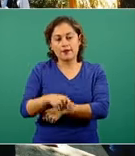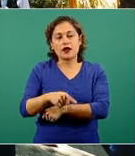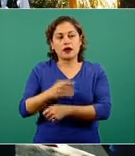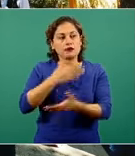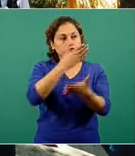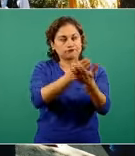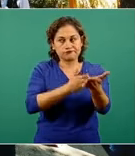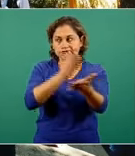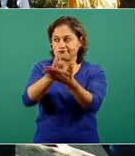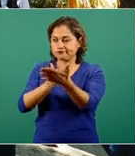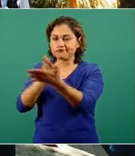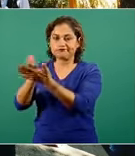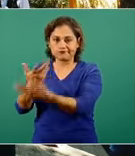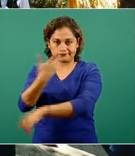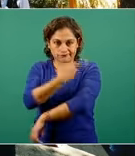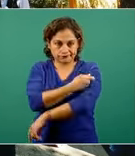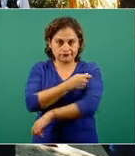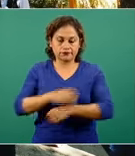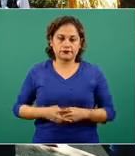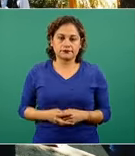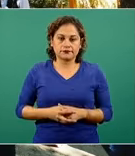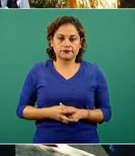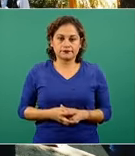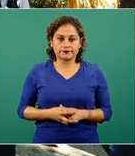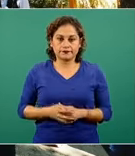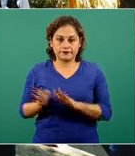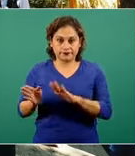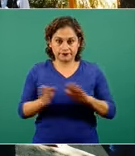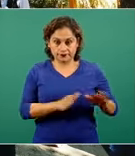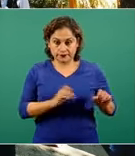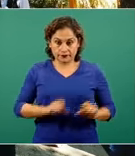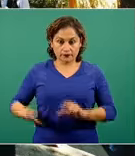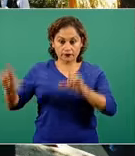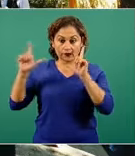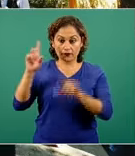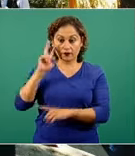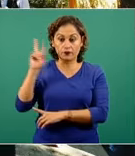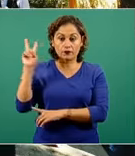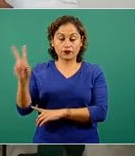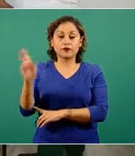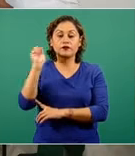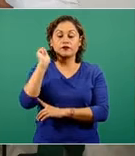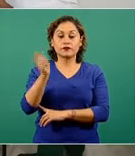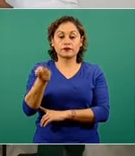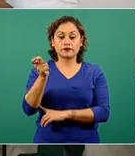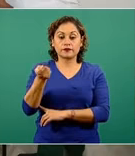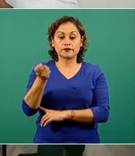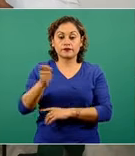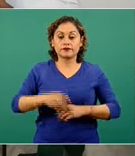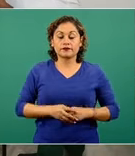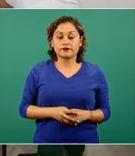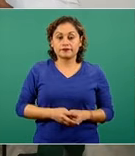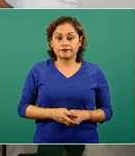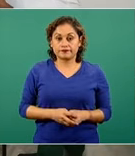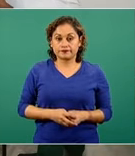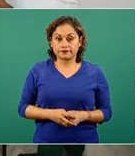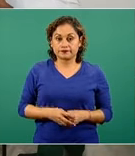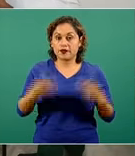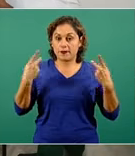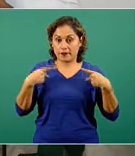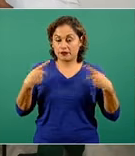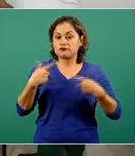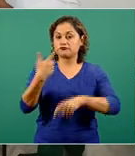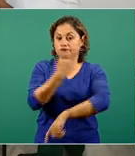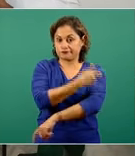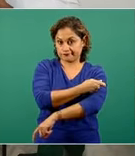jornadas de vacunación. En la siguiente diapositiva podemos ver ya el ejercicio en sí de la vacunación una